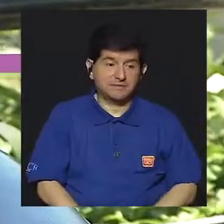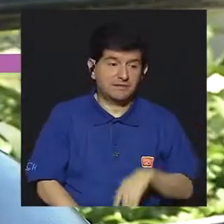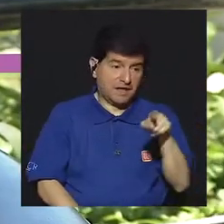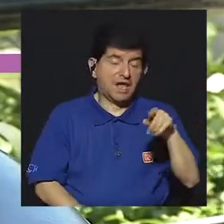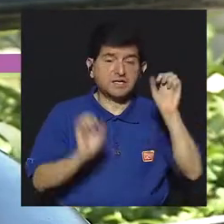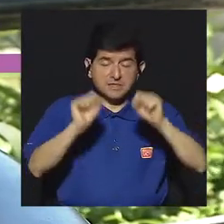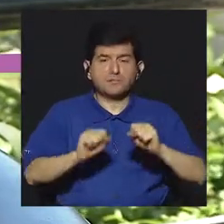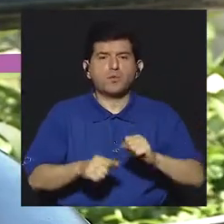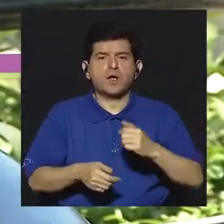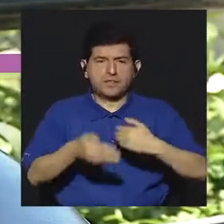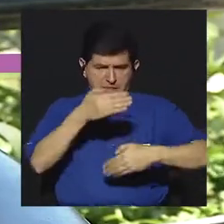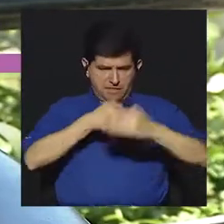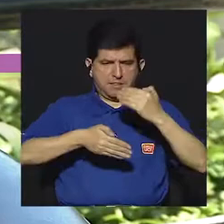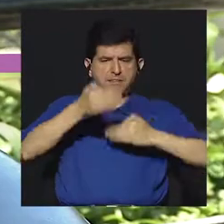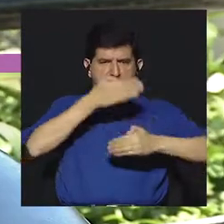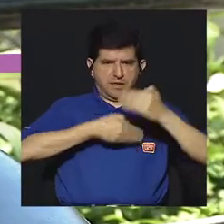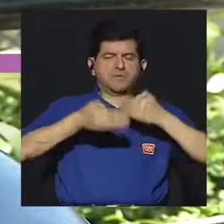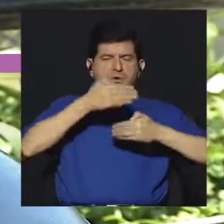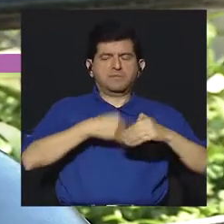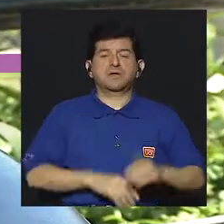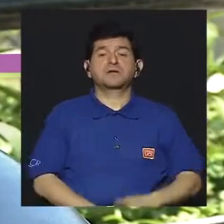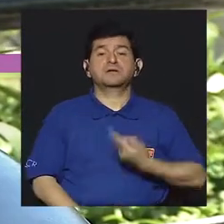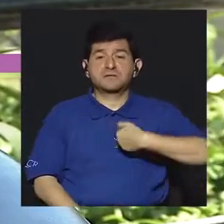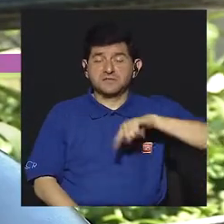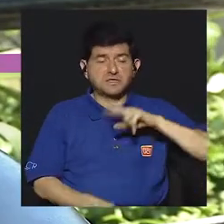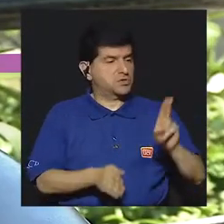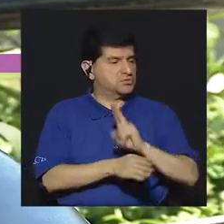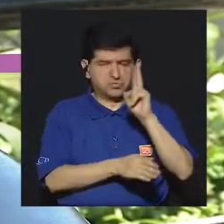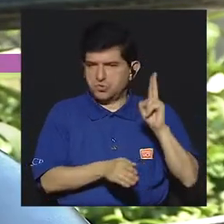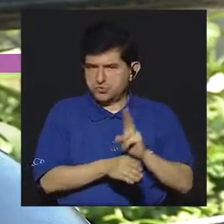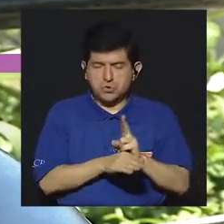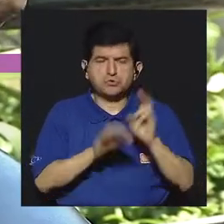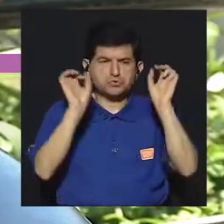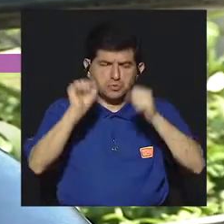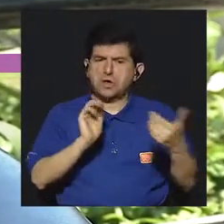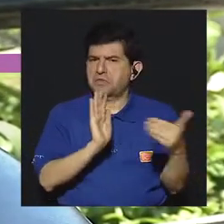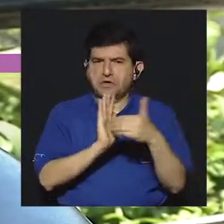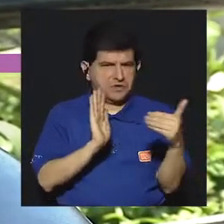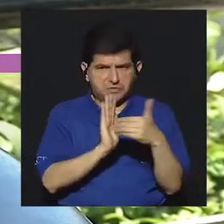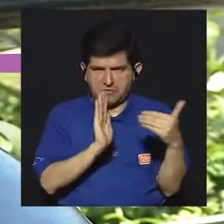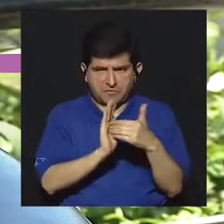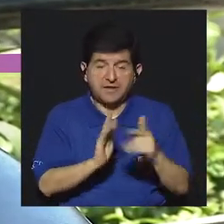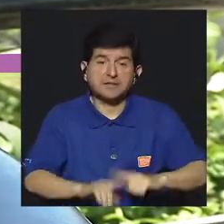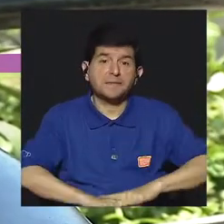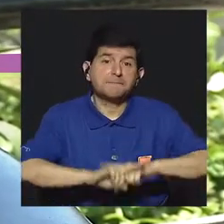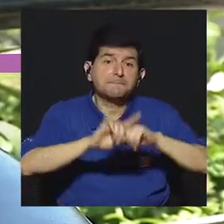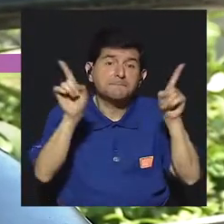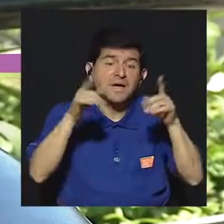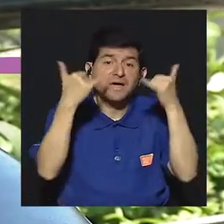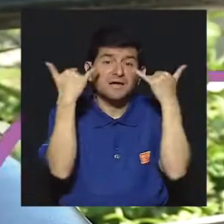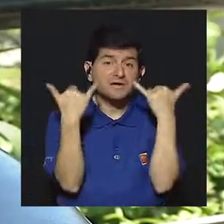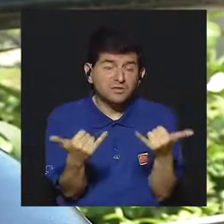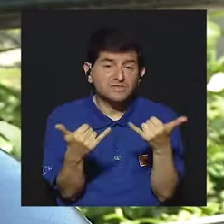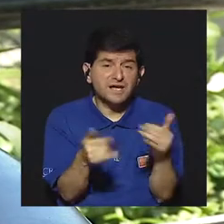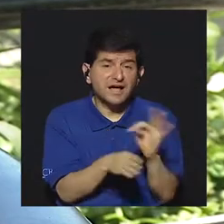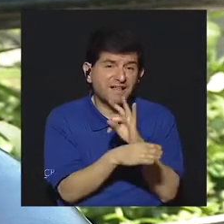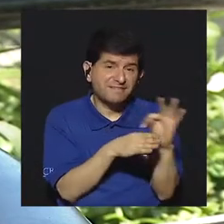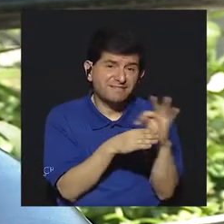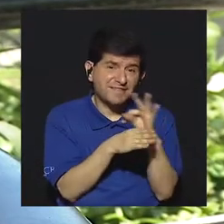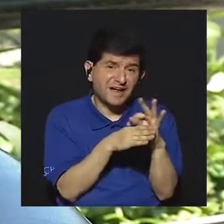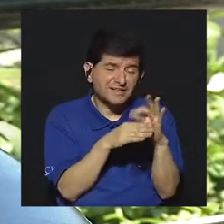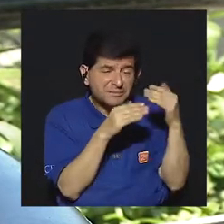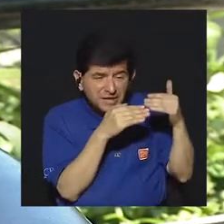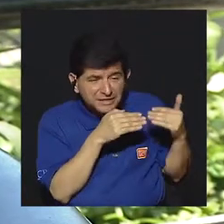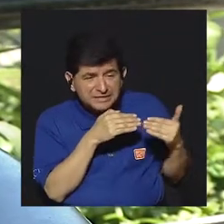ese es reversible, ese sí es un poco más reversible. Si nosotros dejamos de tomar, pueda que no nos afecte tanto, pero lo que sí ya son